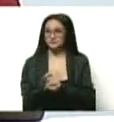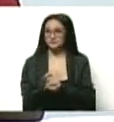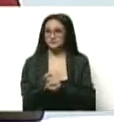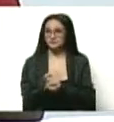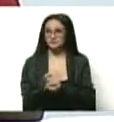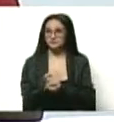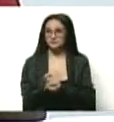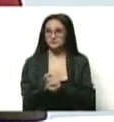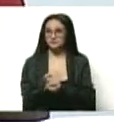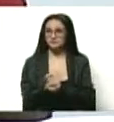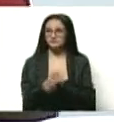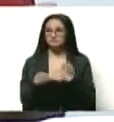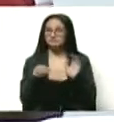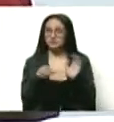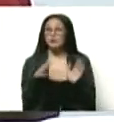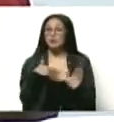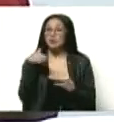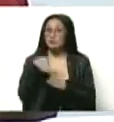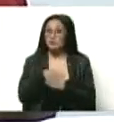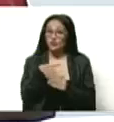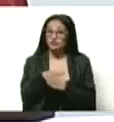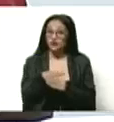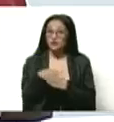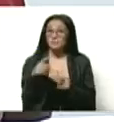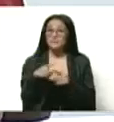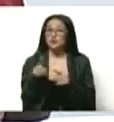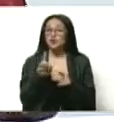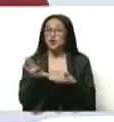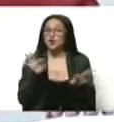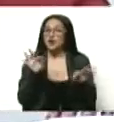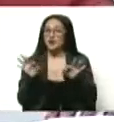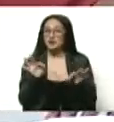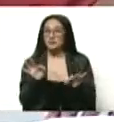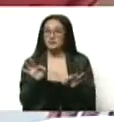en el REC. O sea, puedes votar, pero no eres elegible.